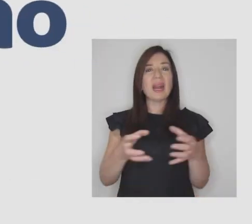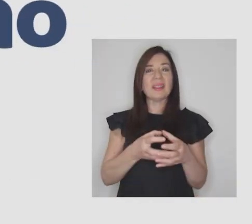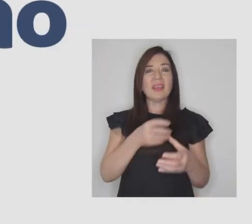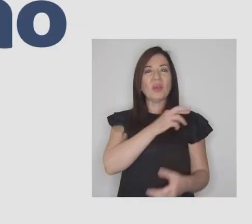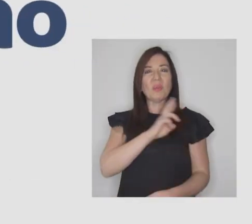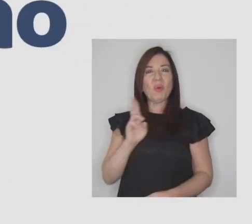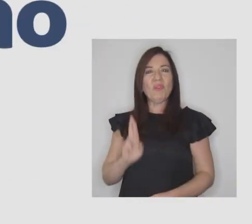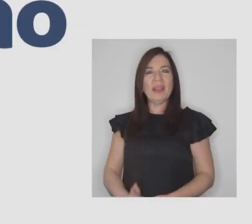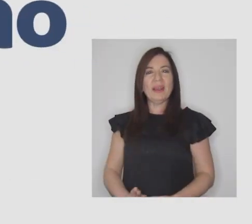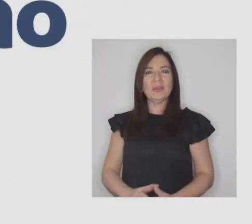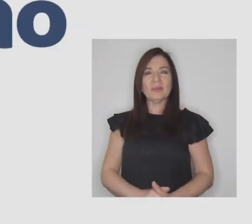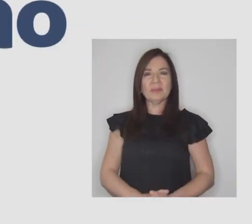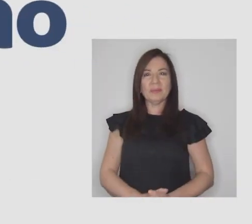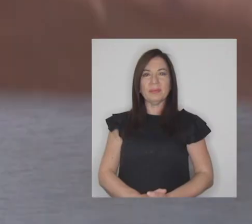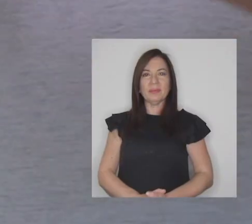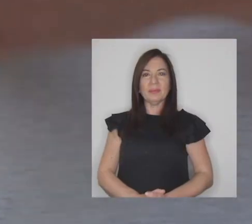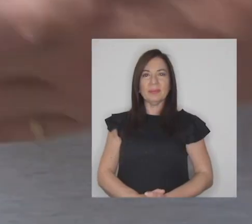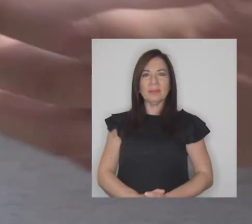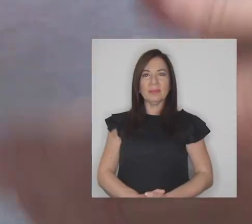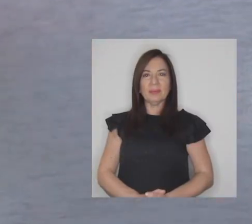partido republicano